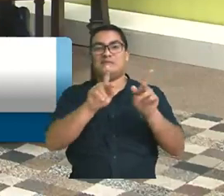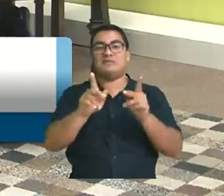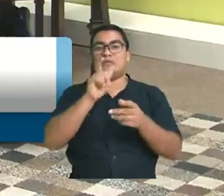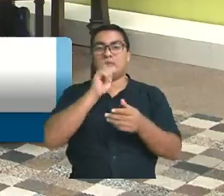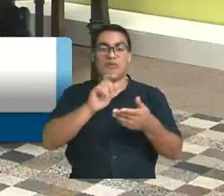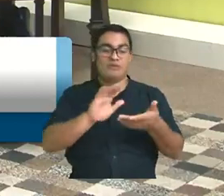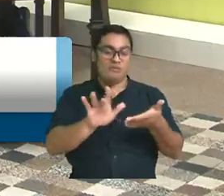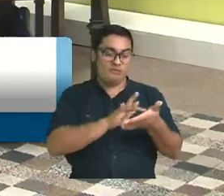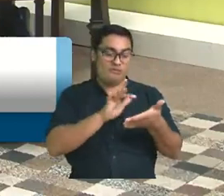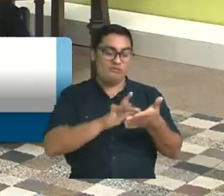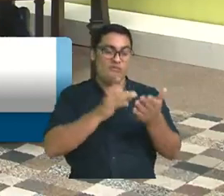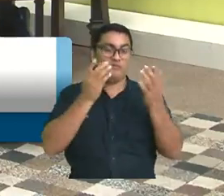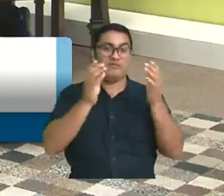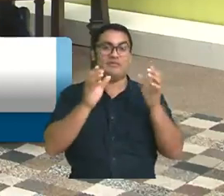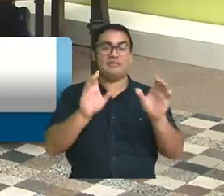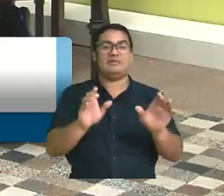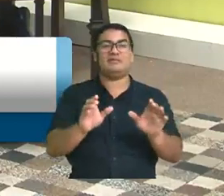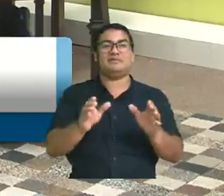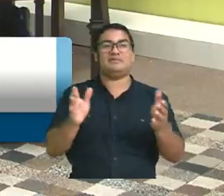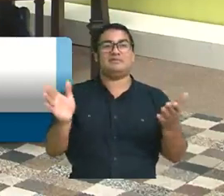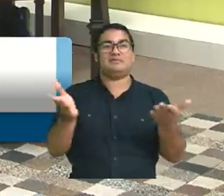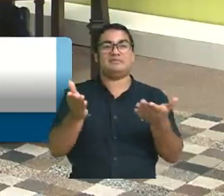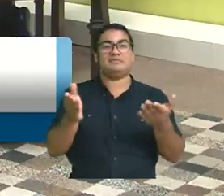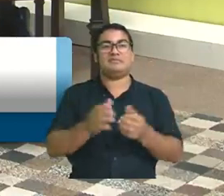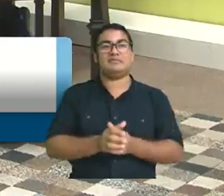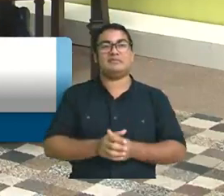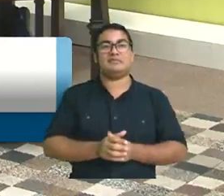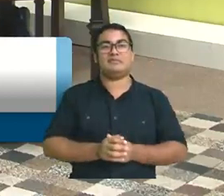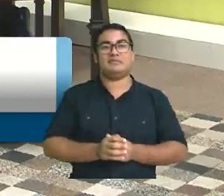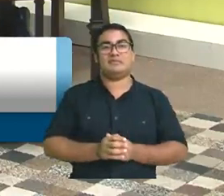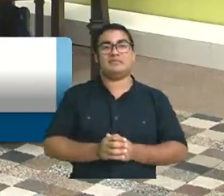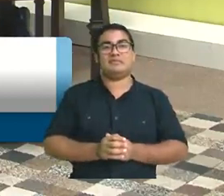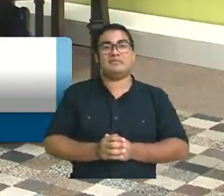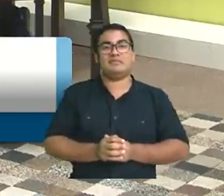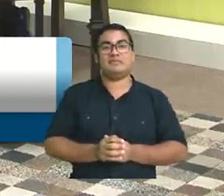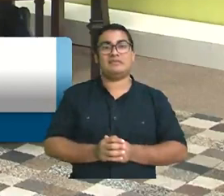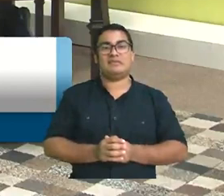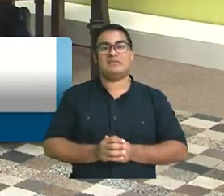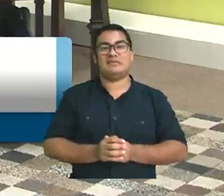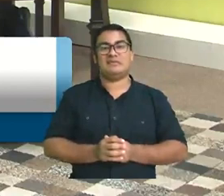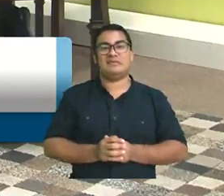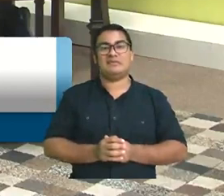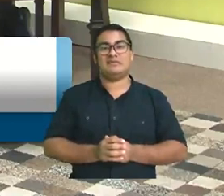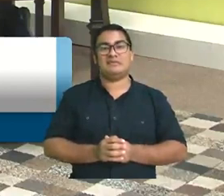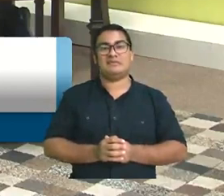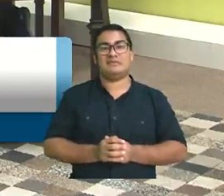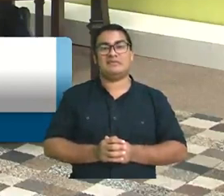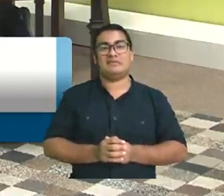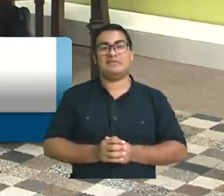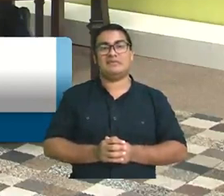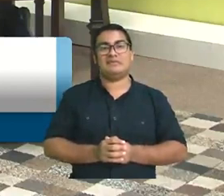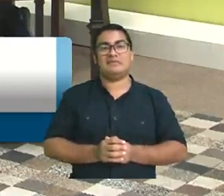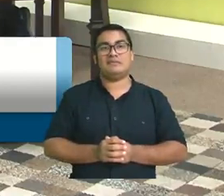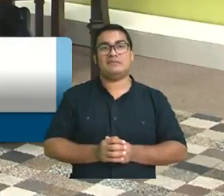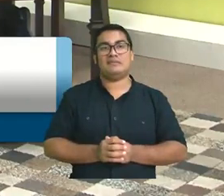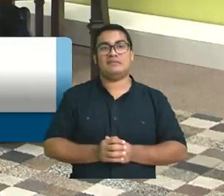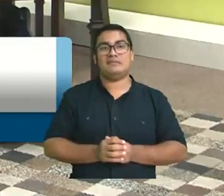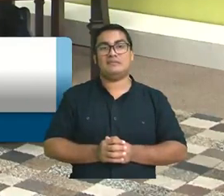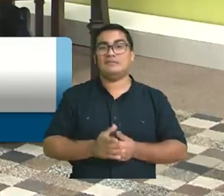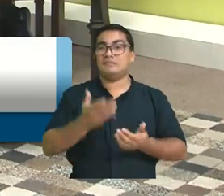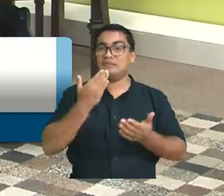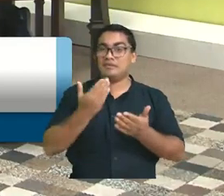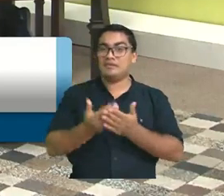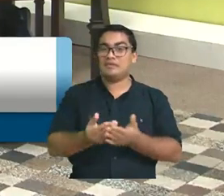tecnología como los dispositivos de tablet y celular. Con la sintomatología similar. Similar, correcto. Sí. Muy interesante. Sí.